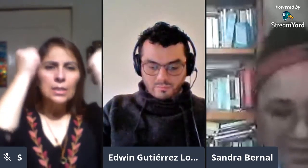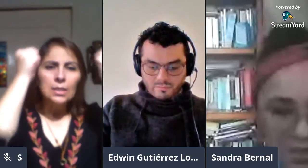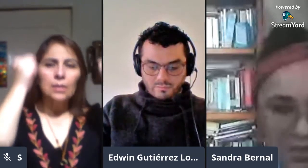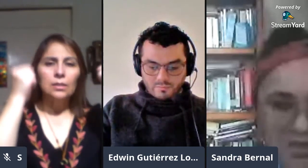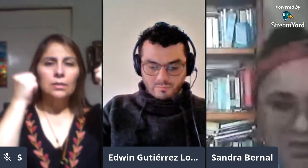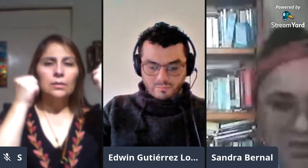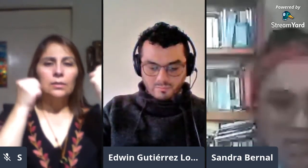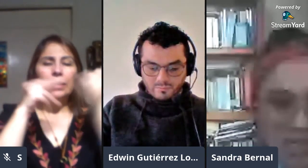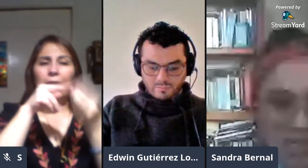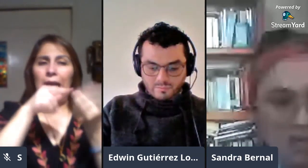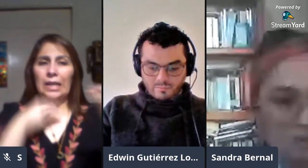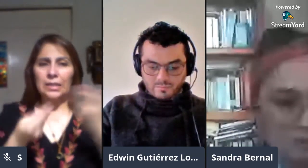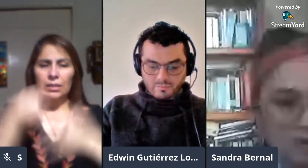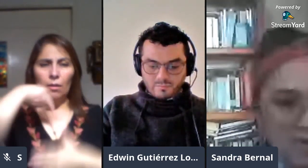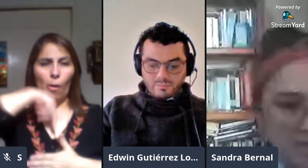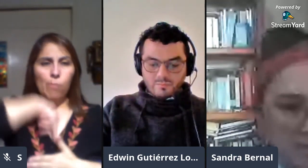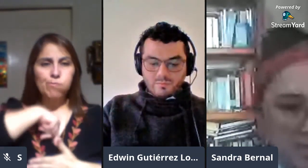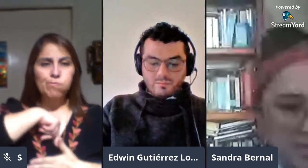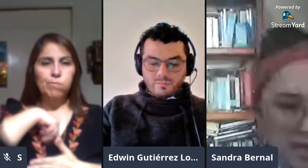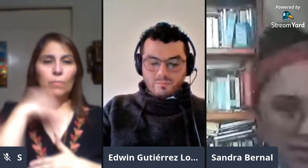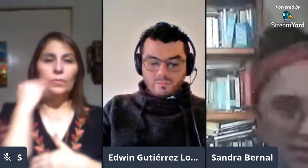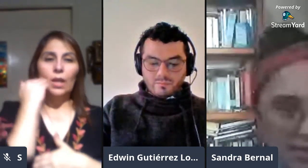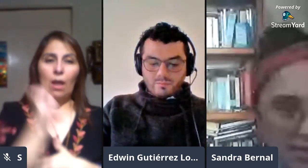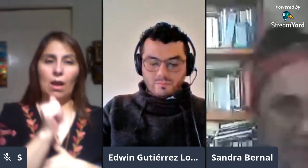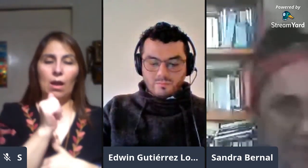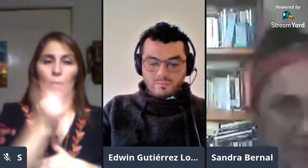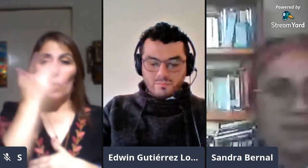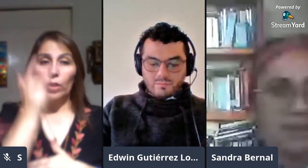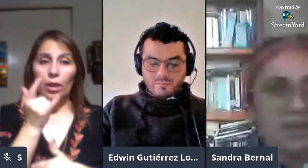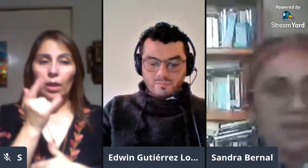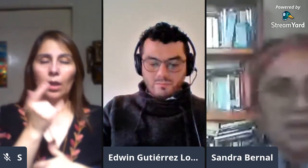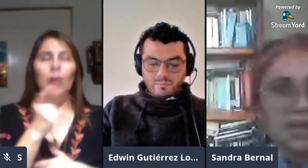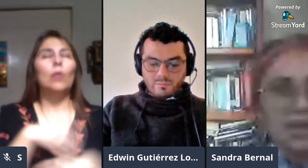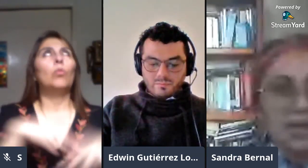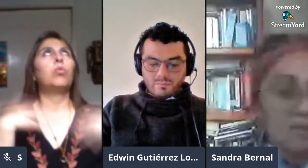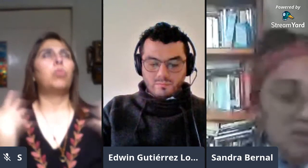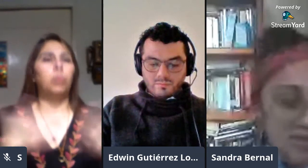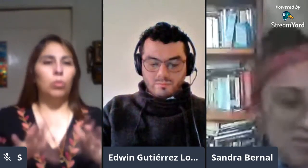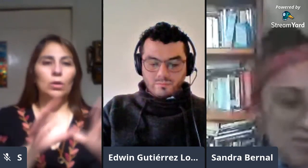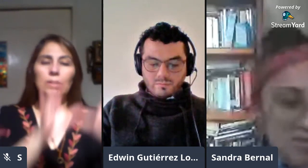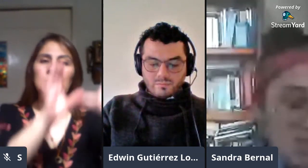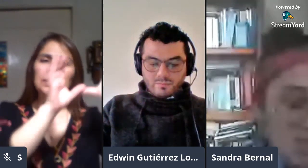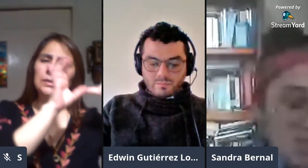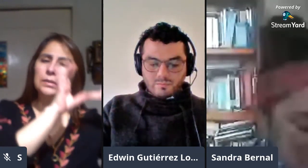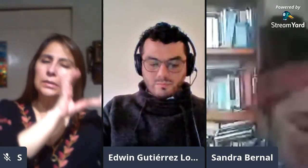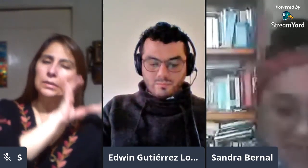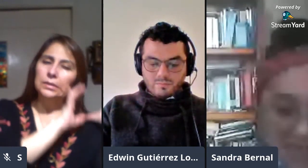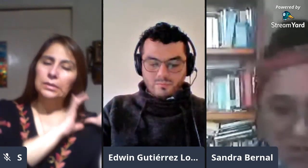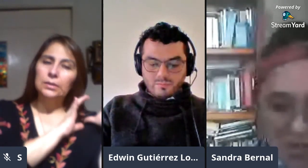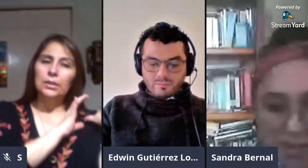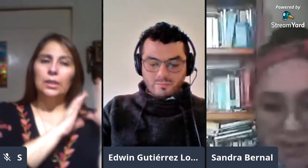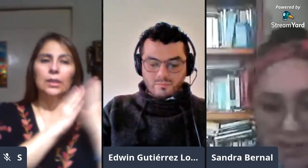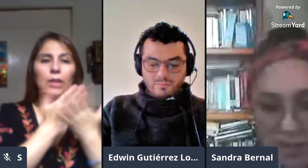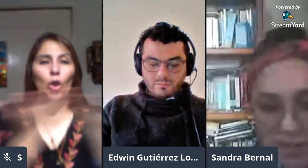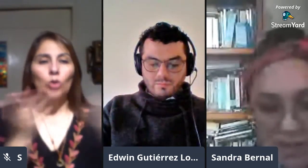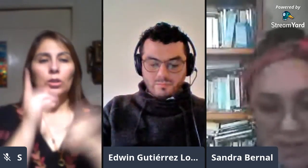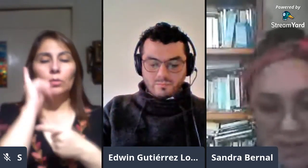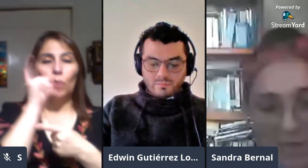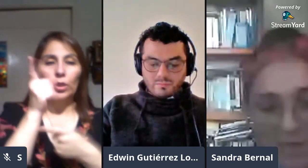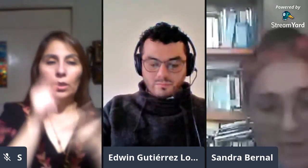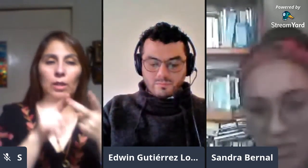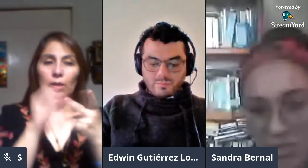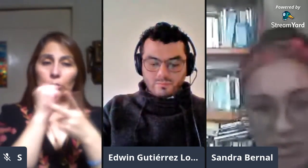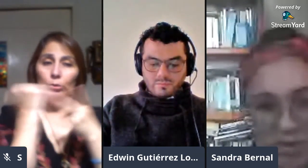crisis internas que las mujeres estamos viviendo, por esa también esa carga que pues es social y es política y es histórica,